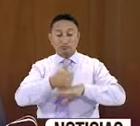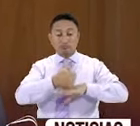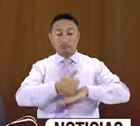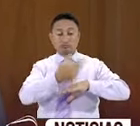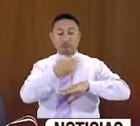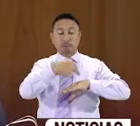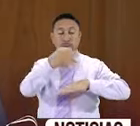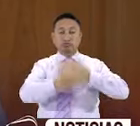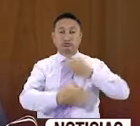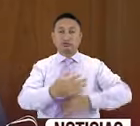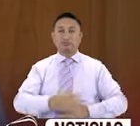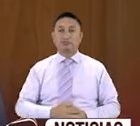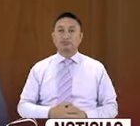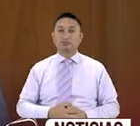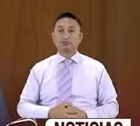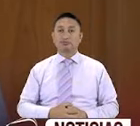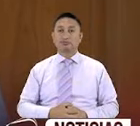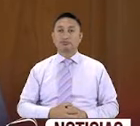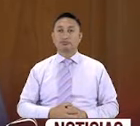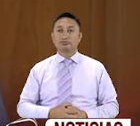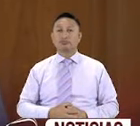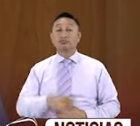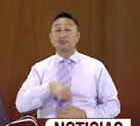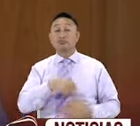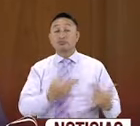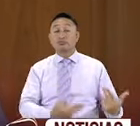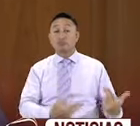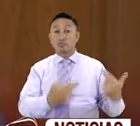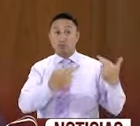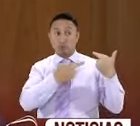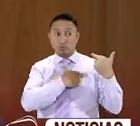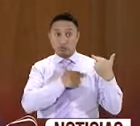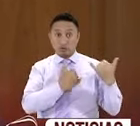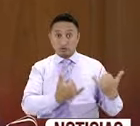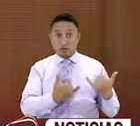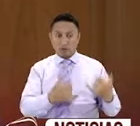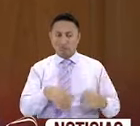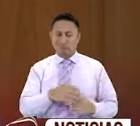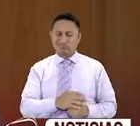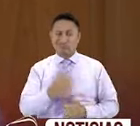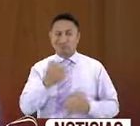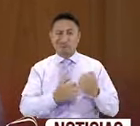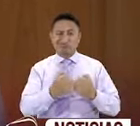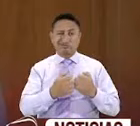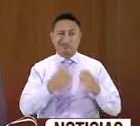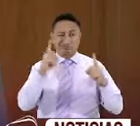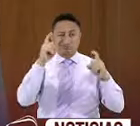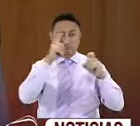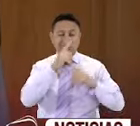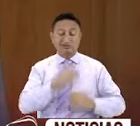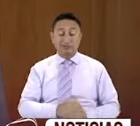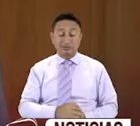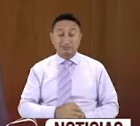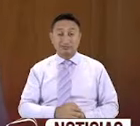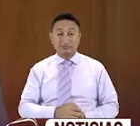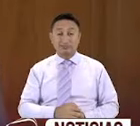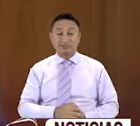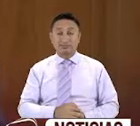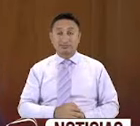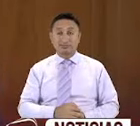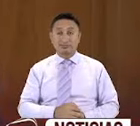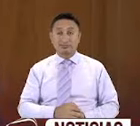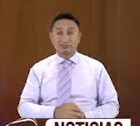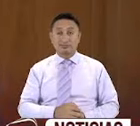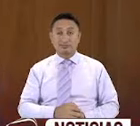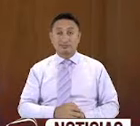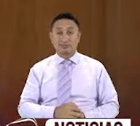Justicia. El encargo es en un momento difícil, el encargo es un momento complejo. Si no arrimamos